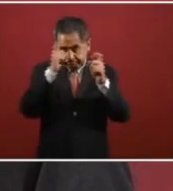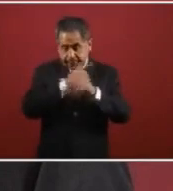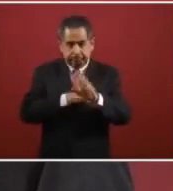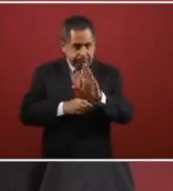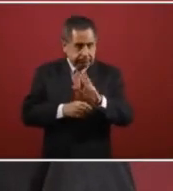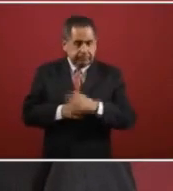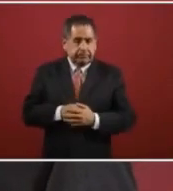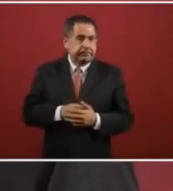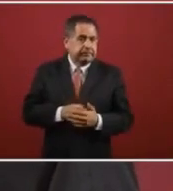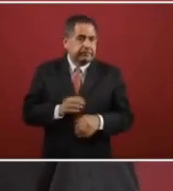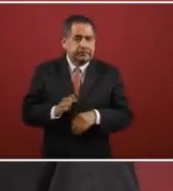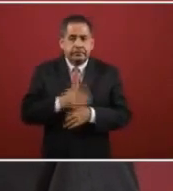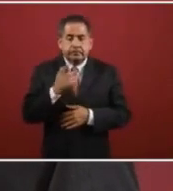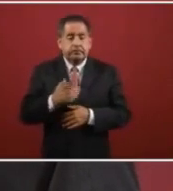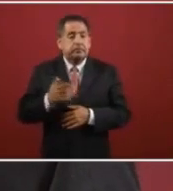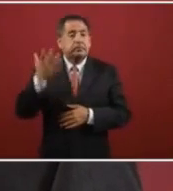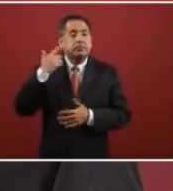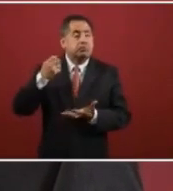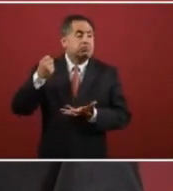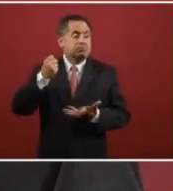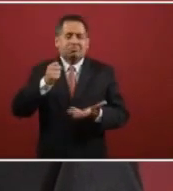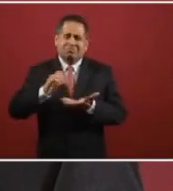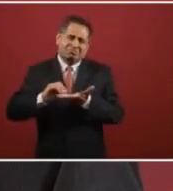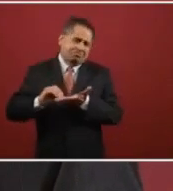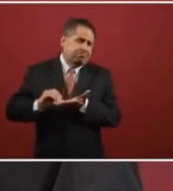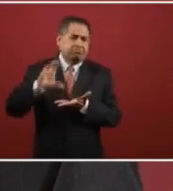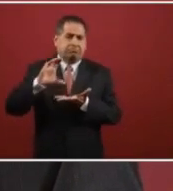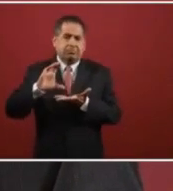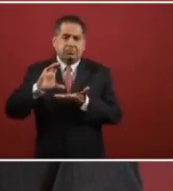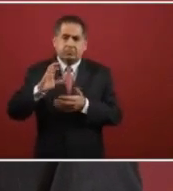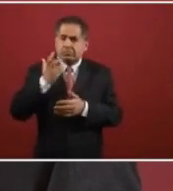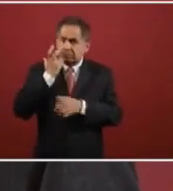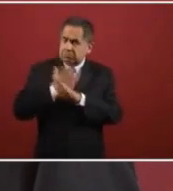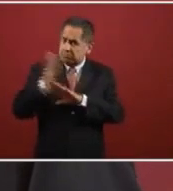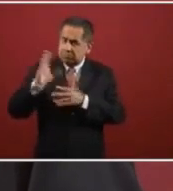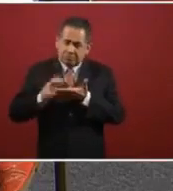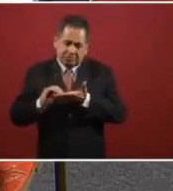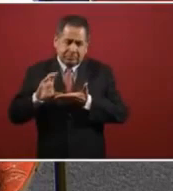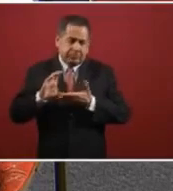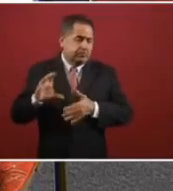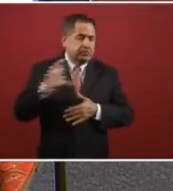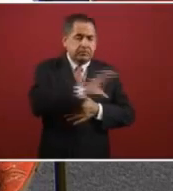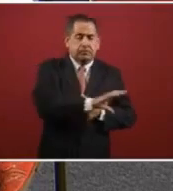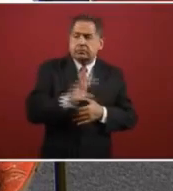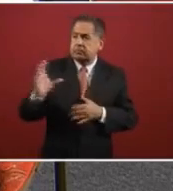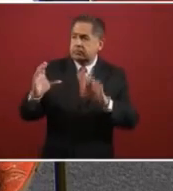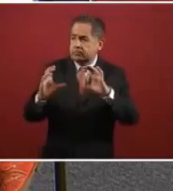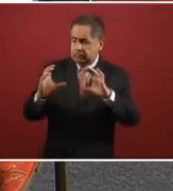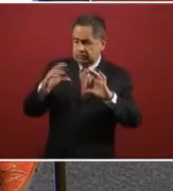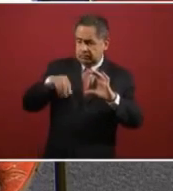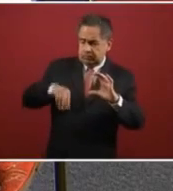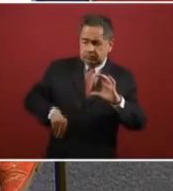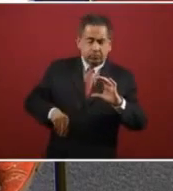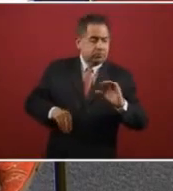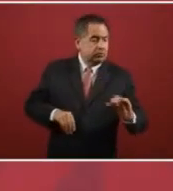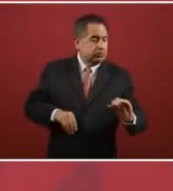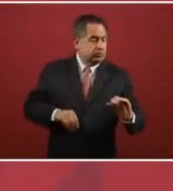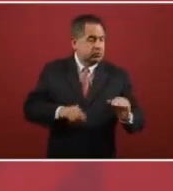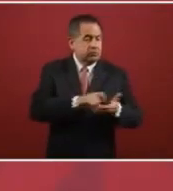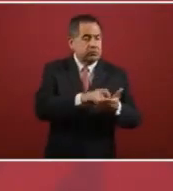porque se pagaba de más se robaban el dinero de las medicinas